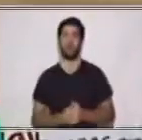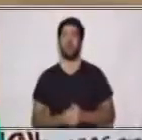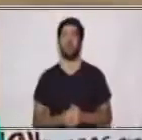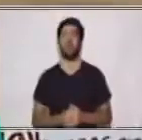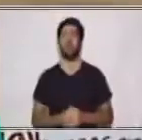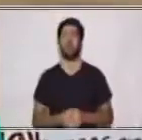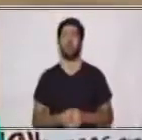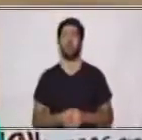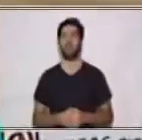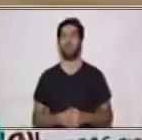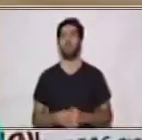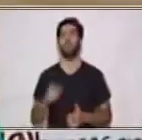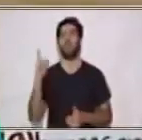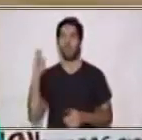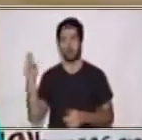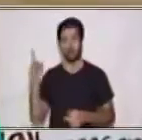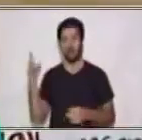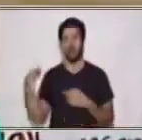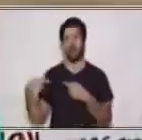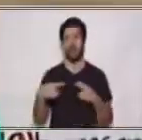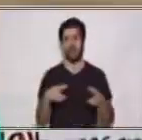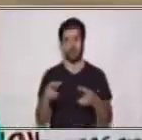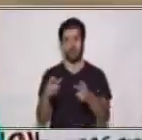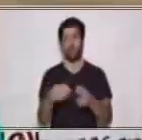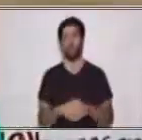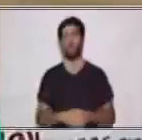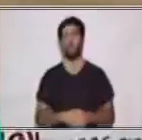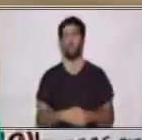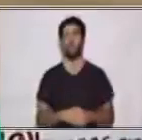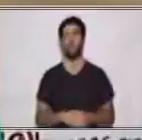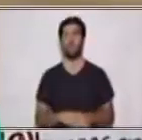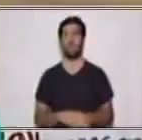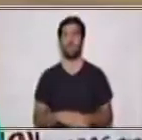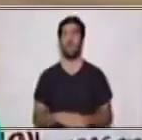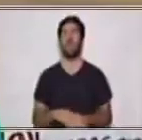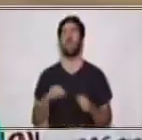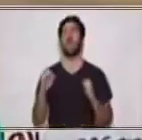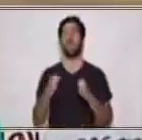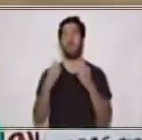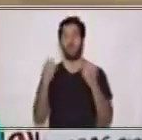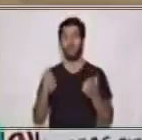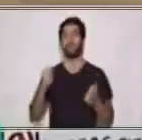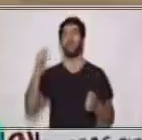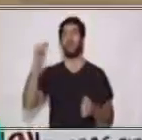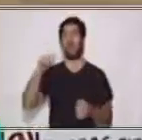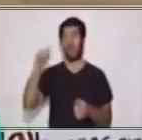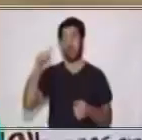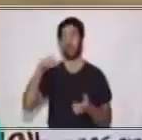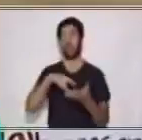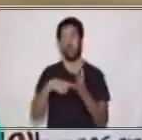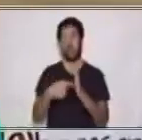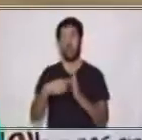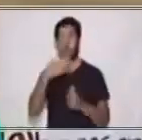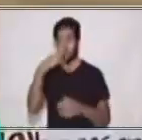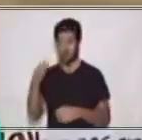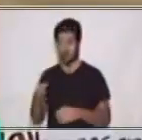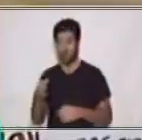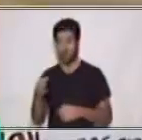pues el cauce de los ríos crezca. Entonces eso es un hecho, porque podemos decir si es verdadero o